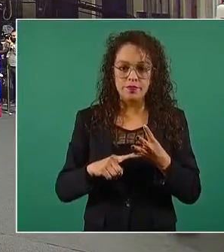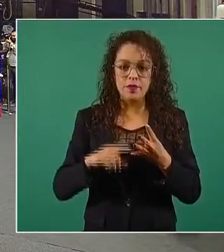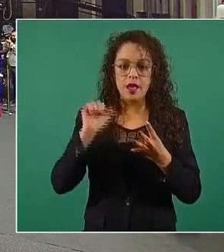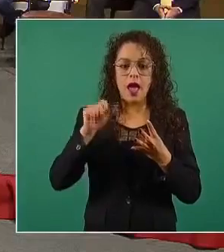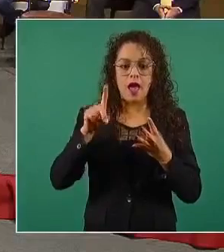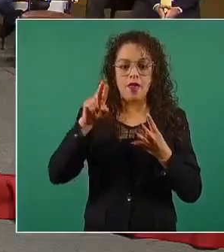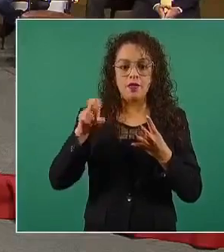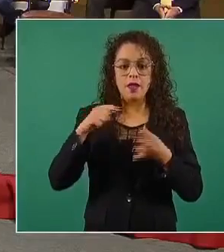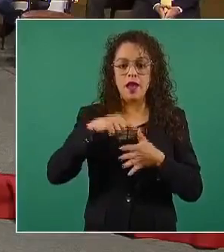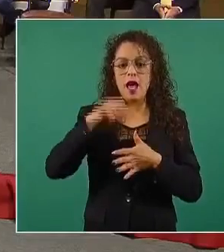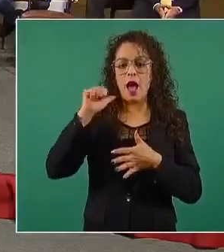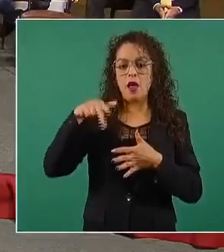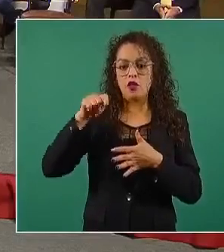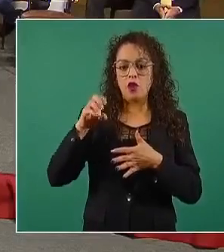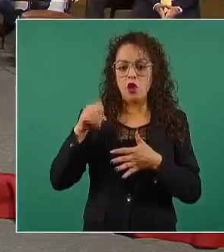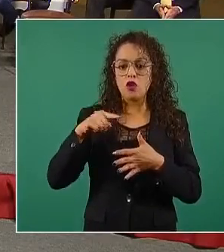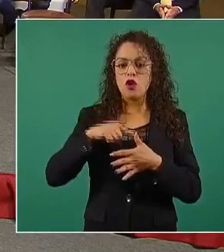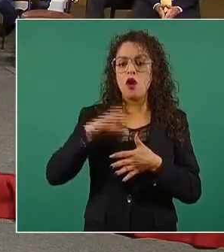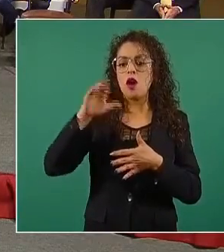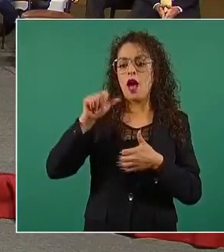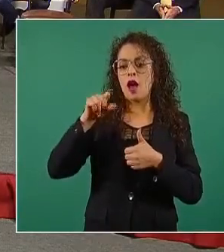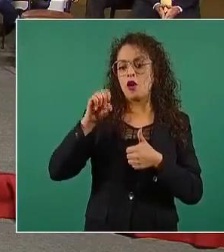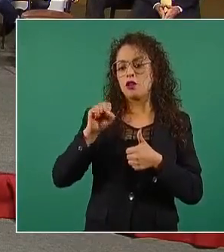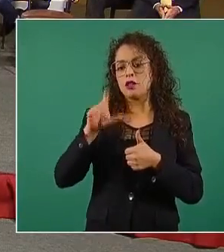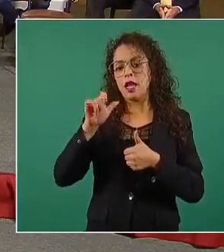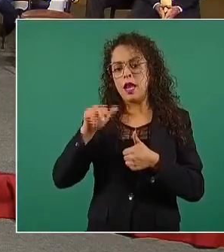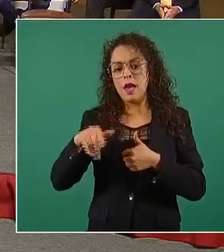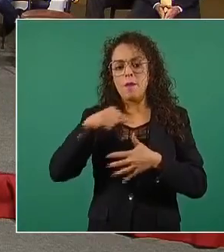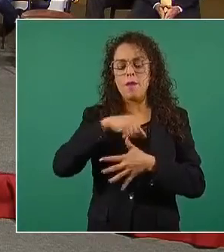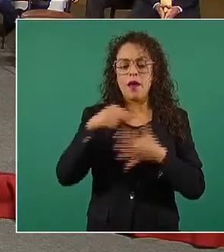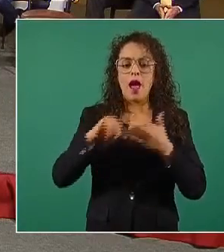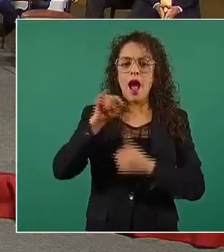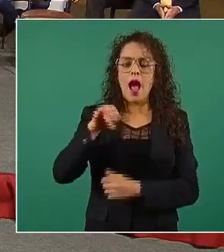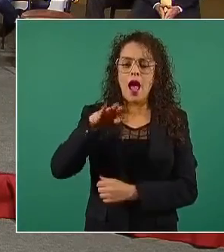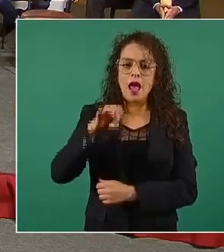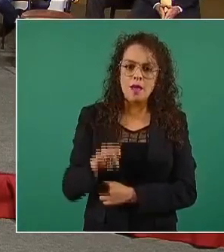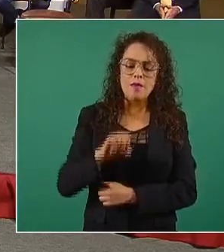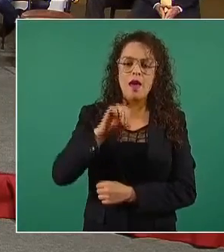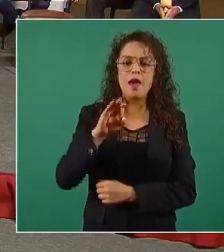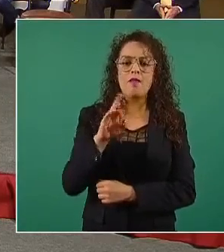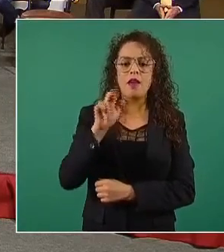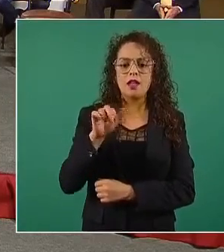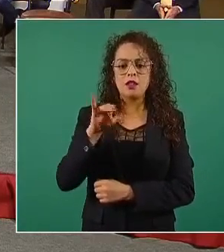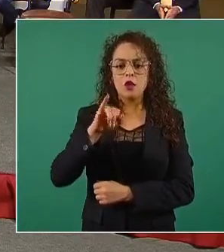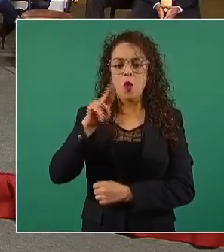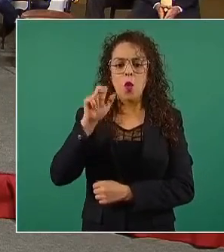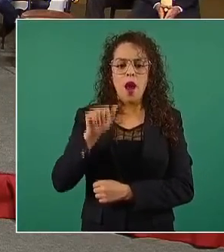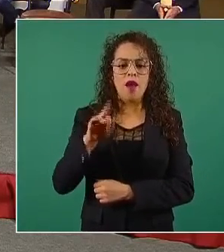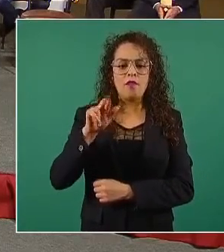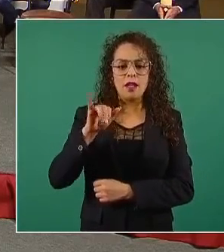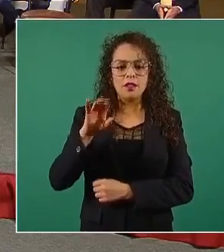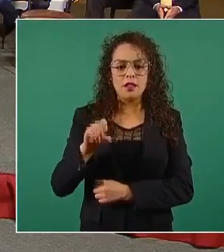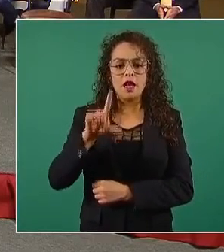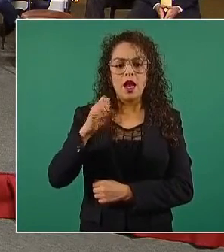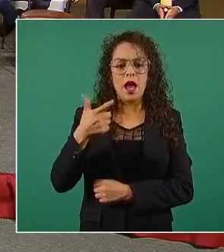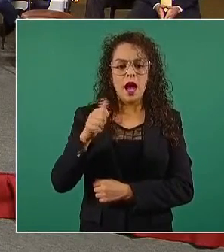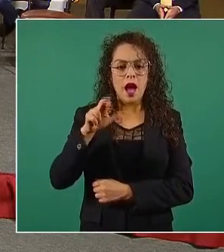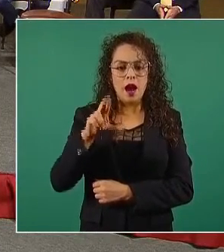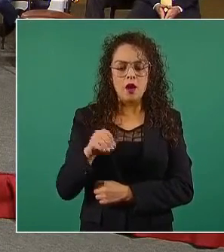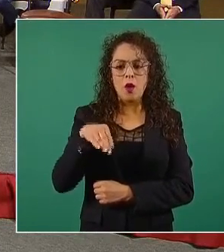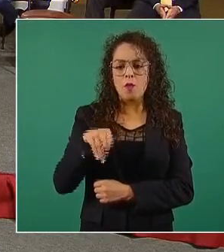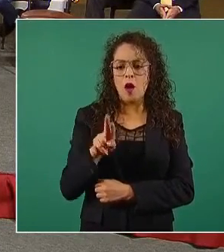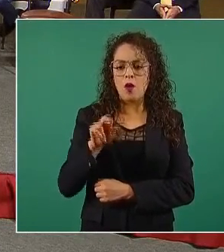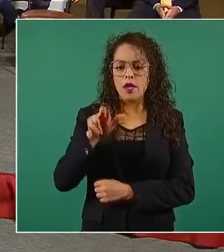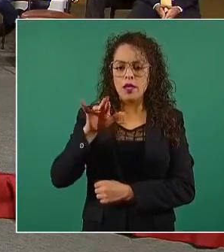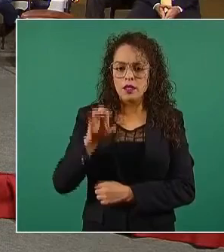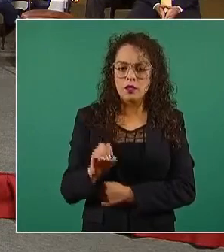Antonio Leonardo, Carlos Slim Domit, Ignacio Pérez Lizaur, Jaime Azcárraga, Francisco Ibarra, Juan Francisco Ili, Olegario Vázquez, Mauricio